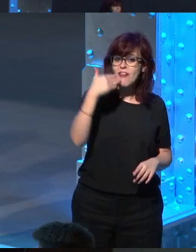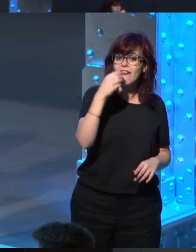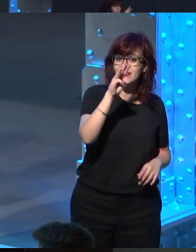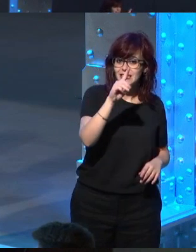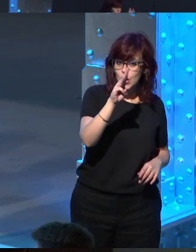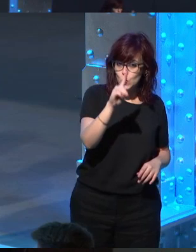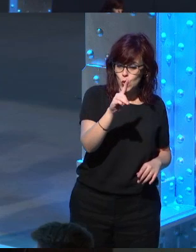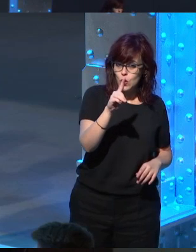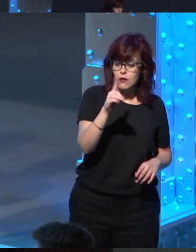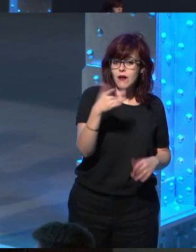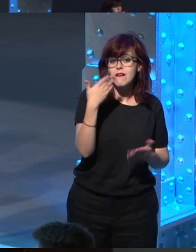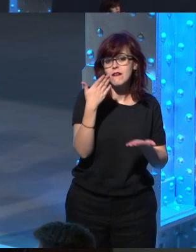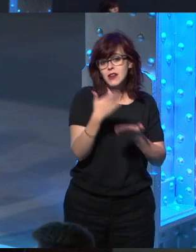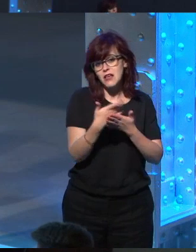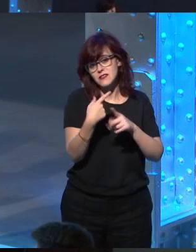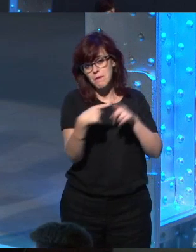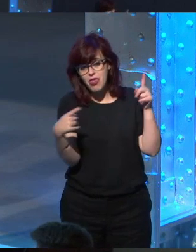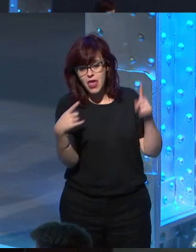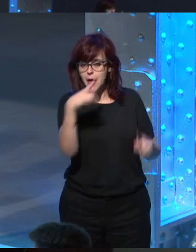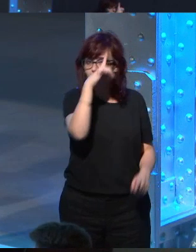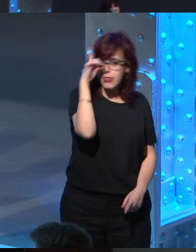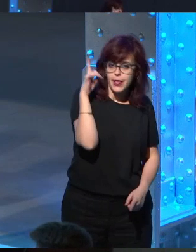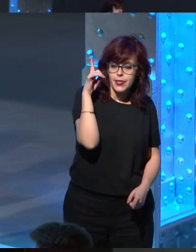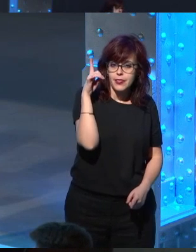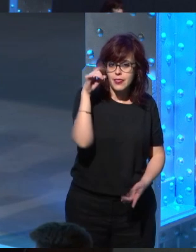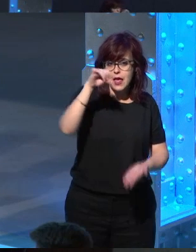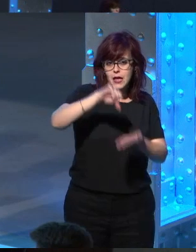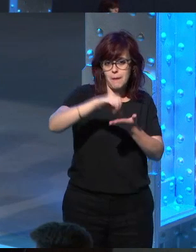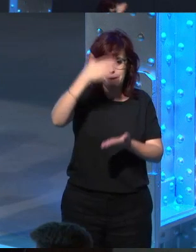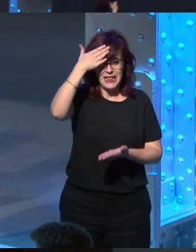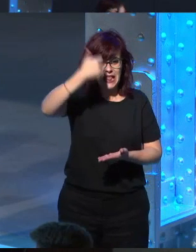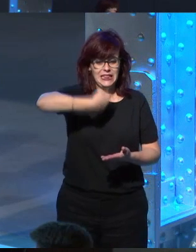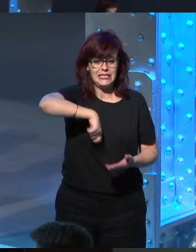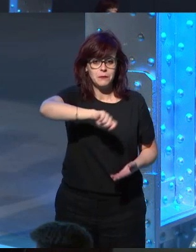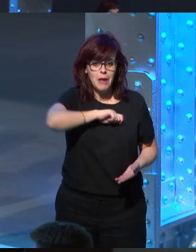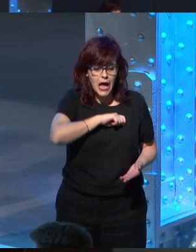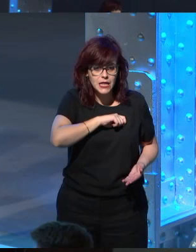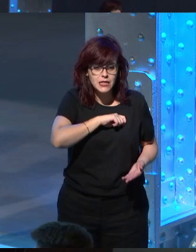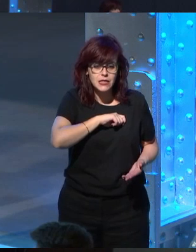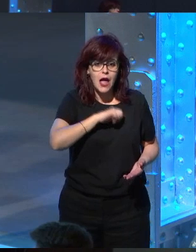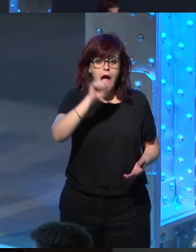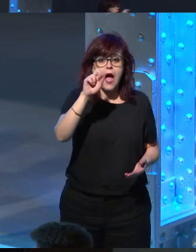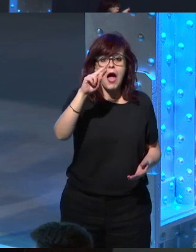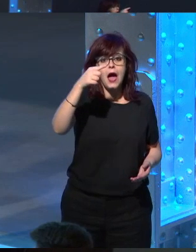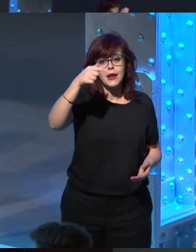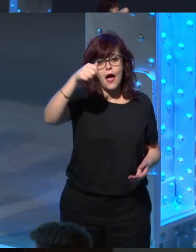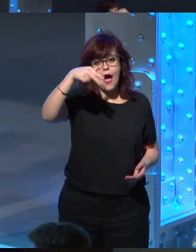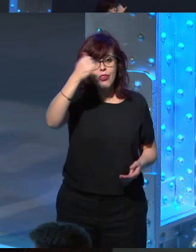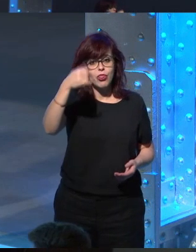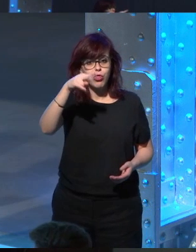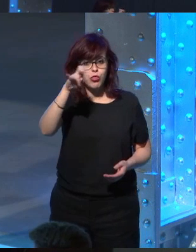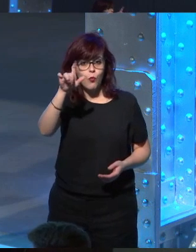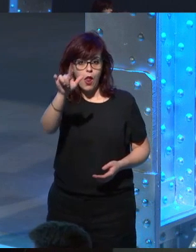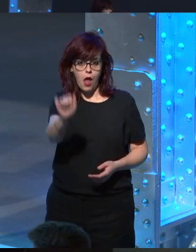años, clase media, Madrid, capital de España, Arganzuela. Ahí ya tienes